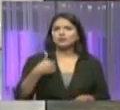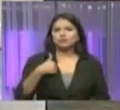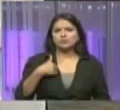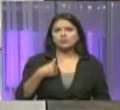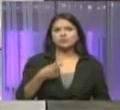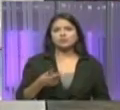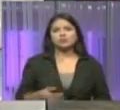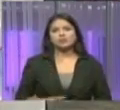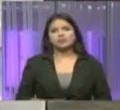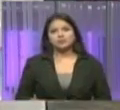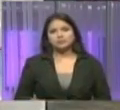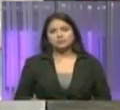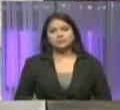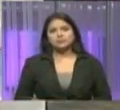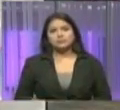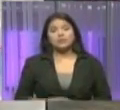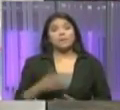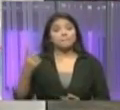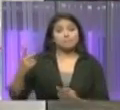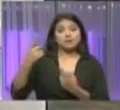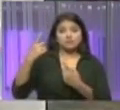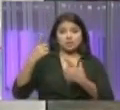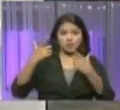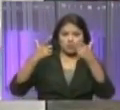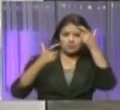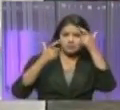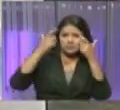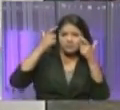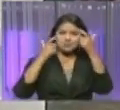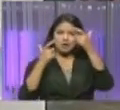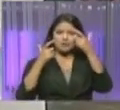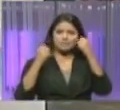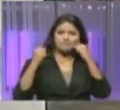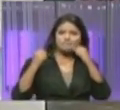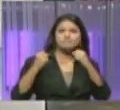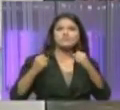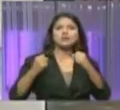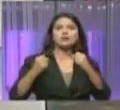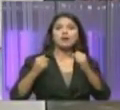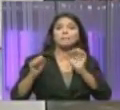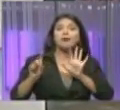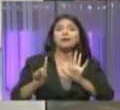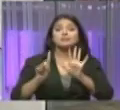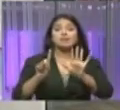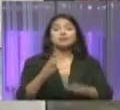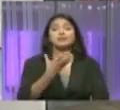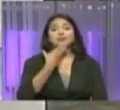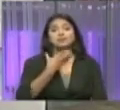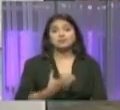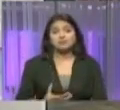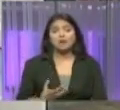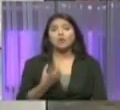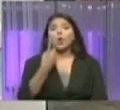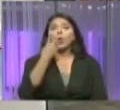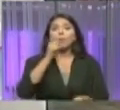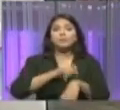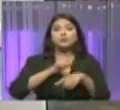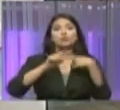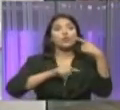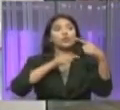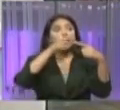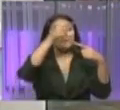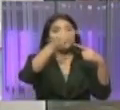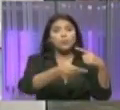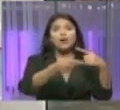hidalguía que me enseñó mi comandante Chávez para salir el 6 de diciembre, un minuto después de que dieron